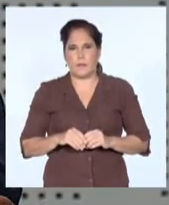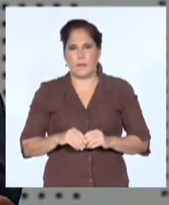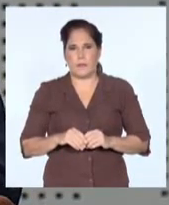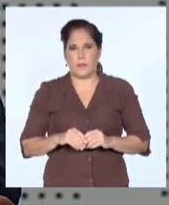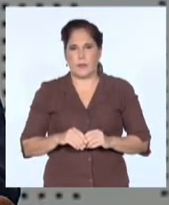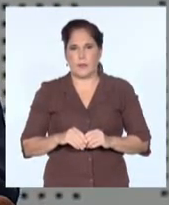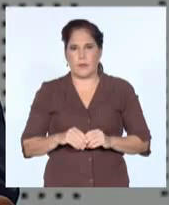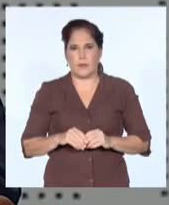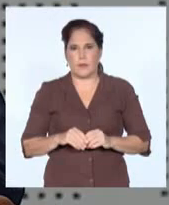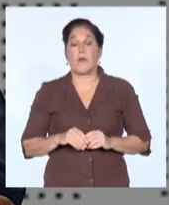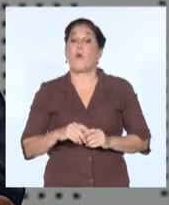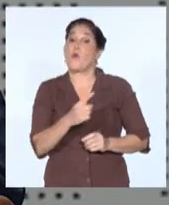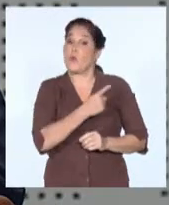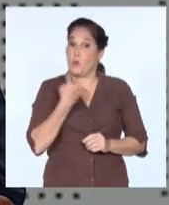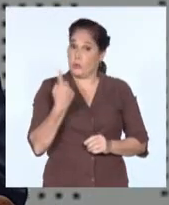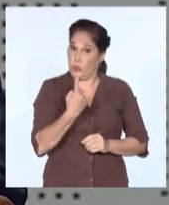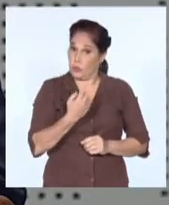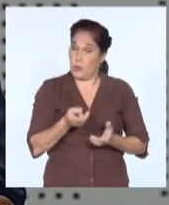país. La India